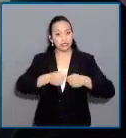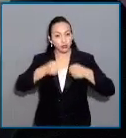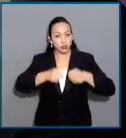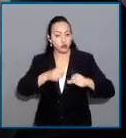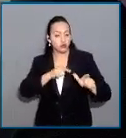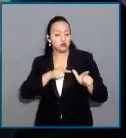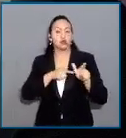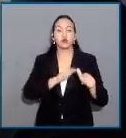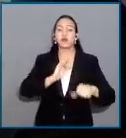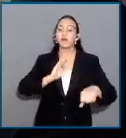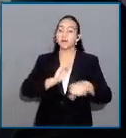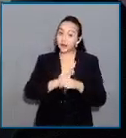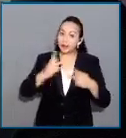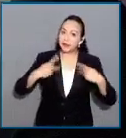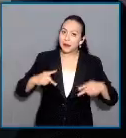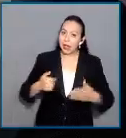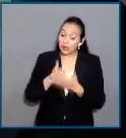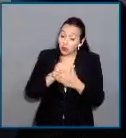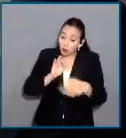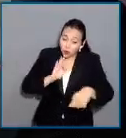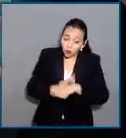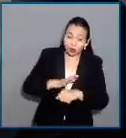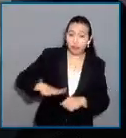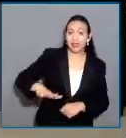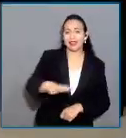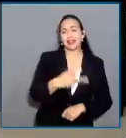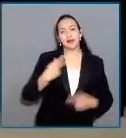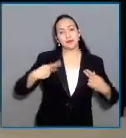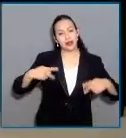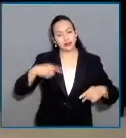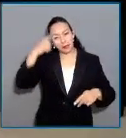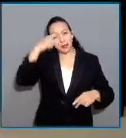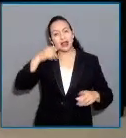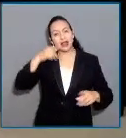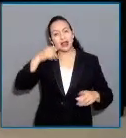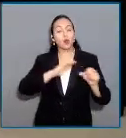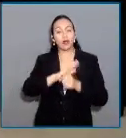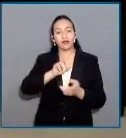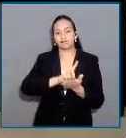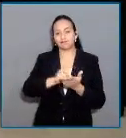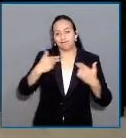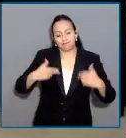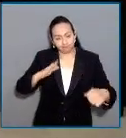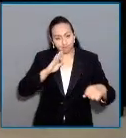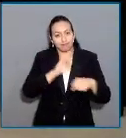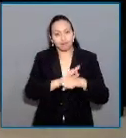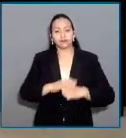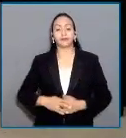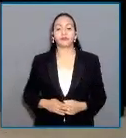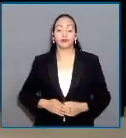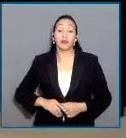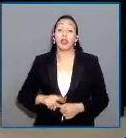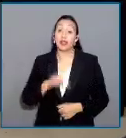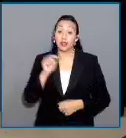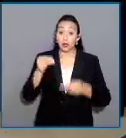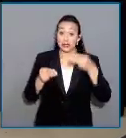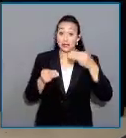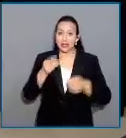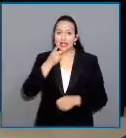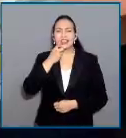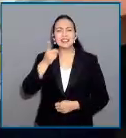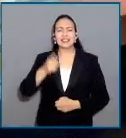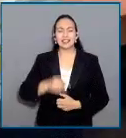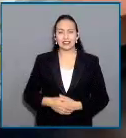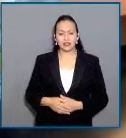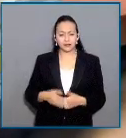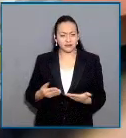diferenciales y estos enfoques en general de derechos humanos. Al participar en un diálogo, la magistrada reiteró las deficiencias de la reforma